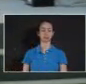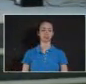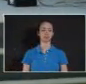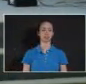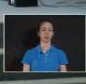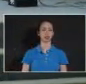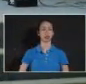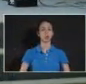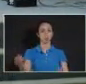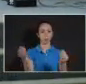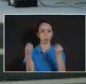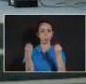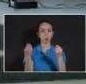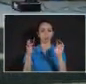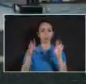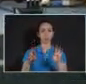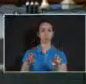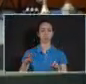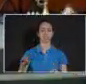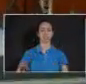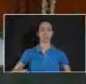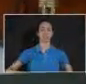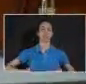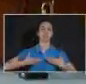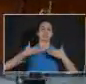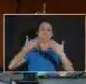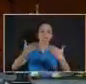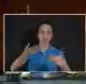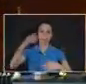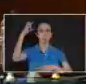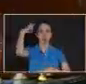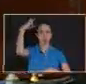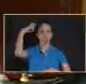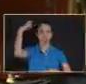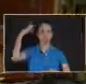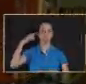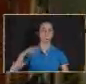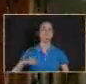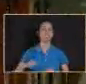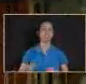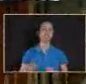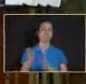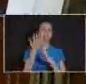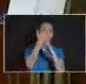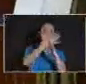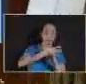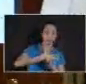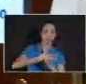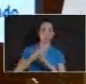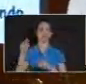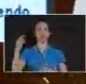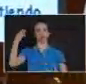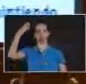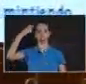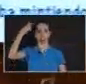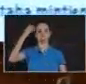Hay mucha gente que se pone a profetizar y en base a la profecía quiere manipular a la gente. El Señor me muestra que tal y